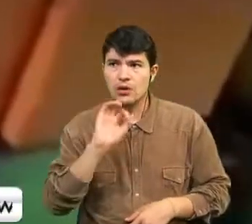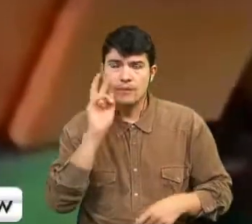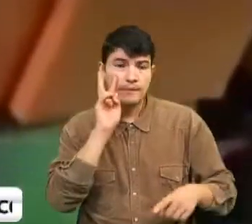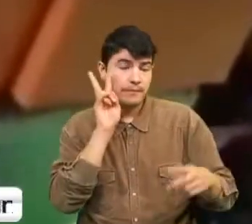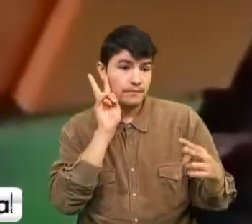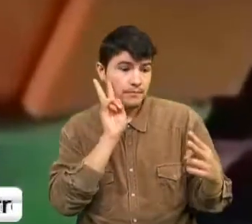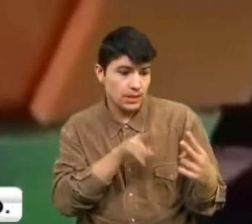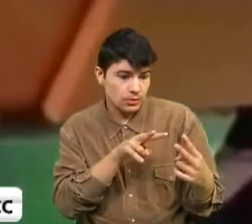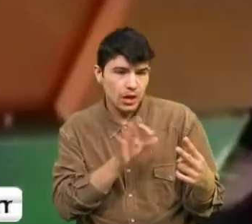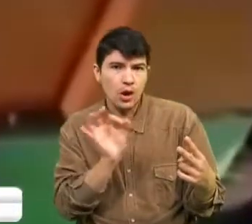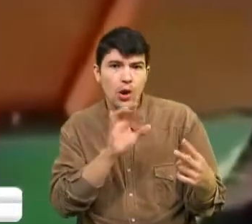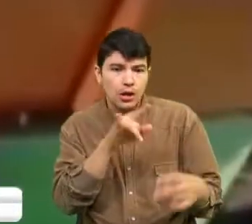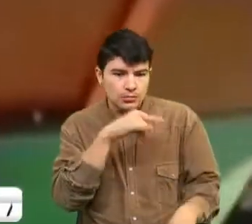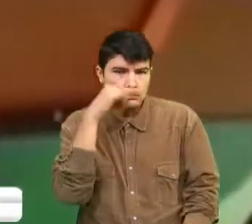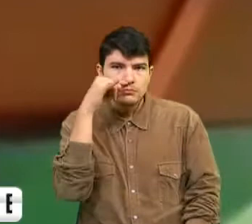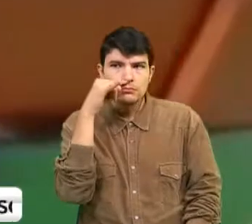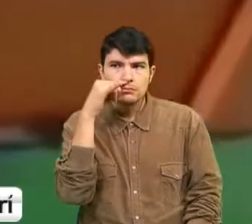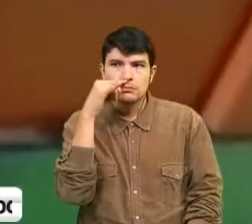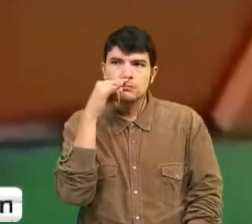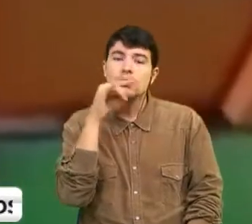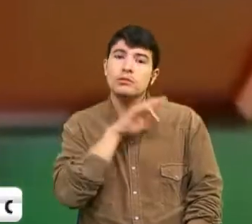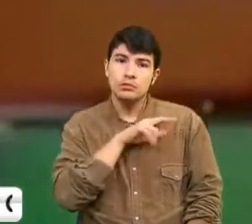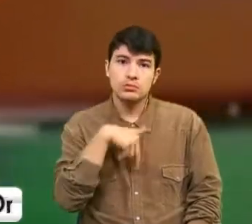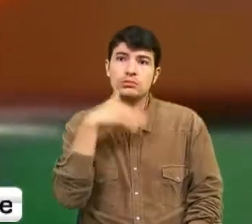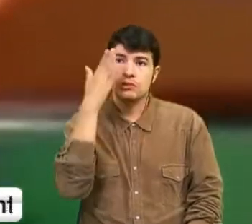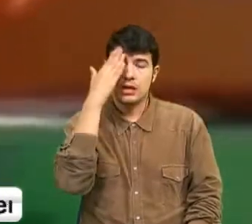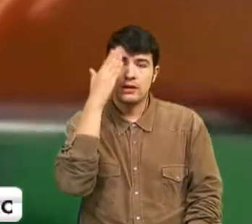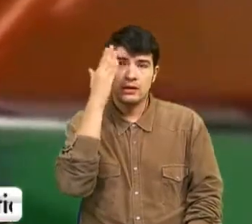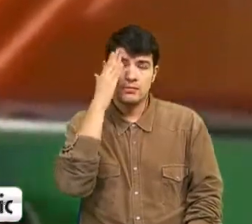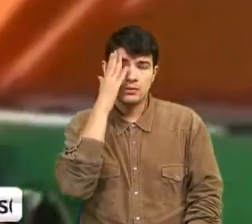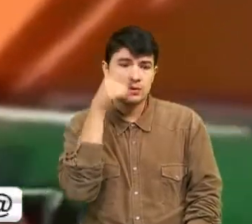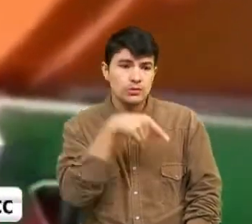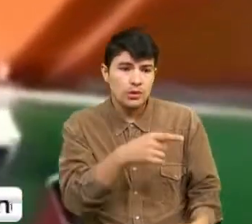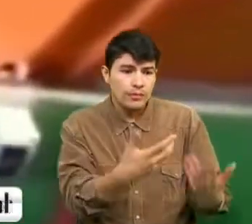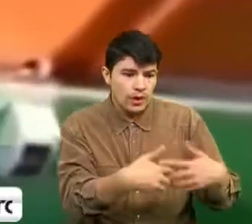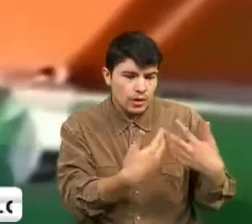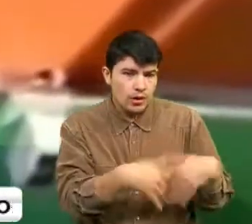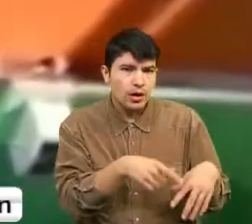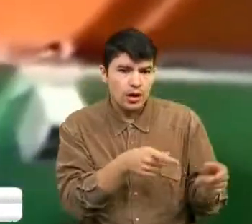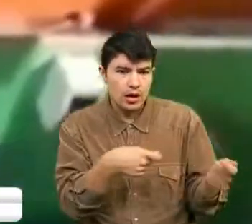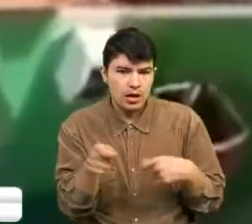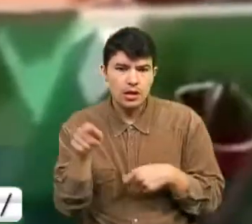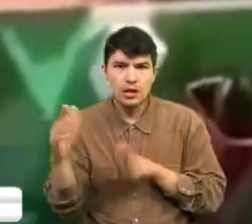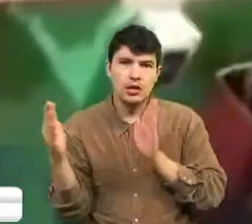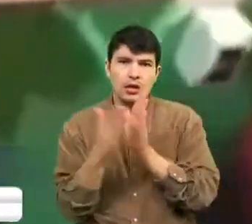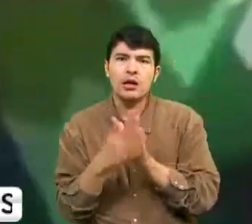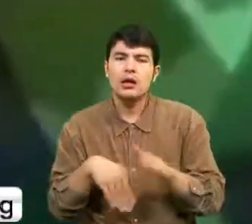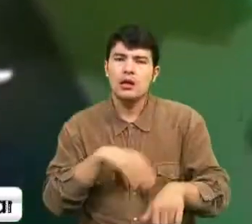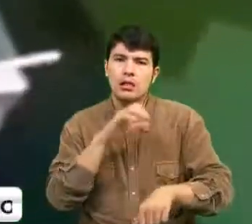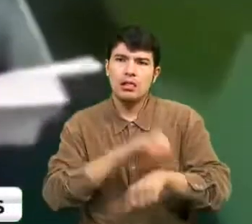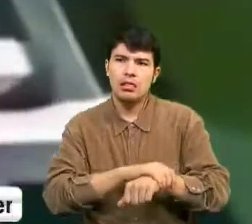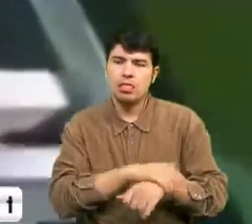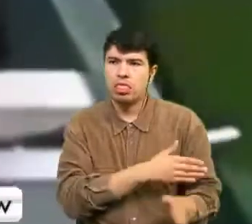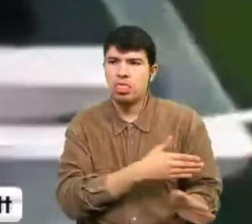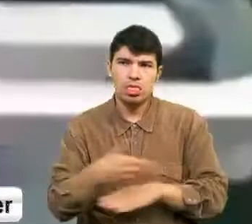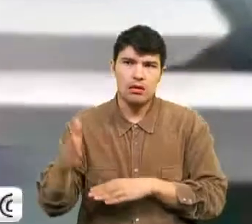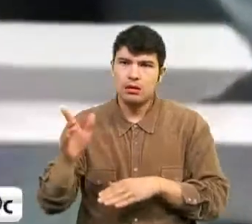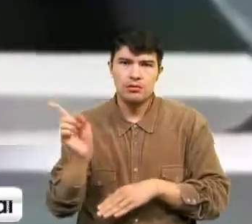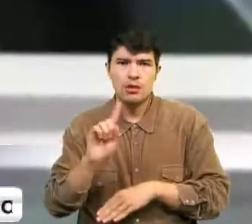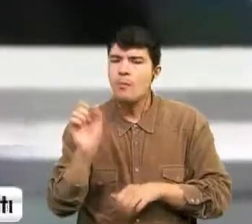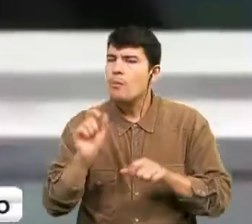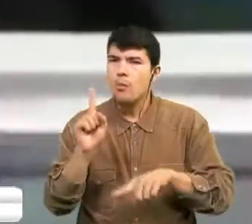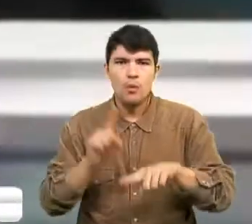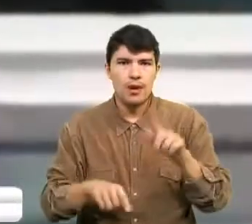por olores, inmediatamente se procede ese producto con el usuario a que no se haga la venta del